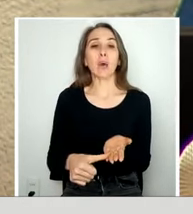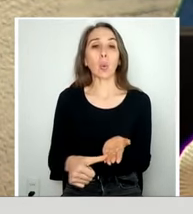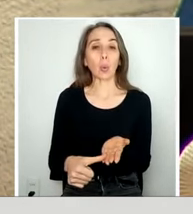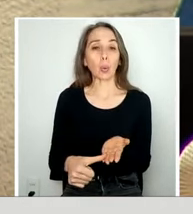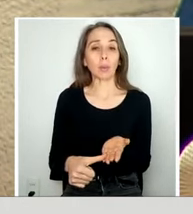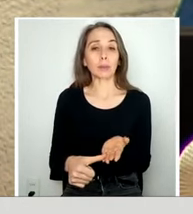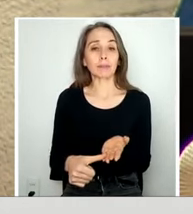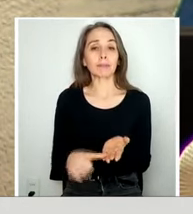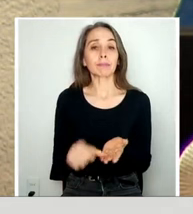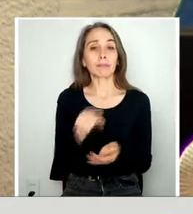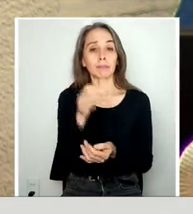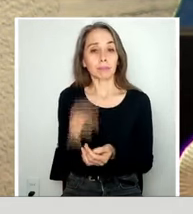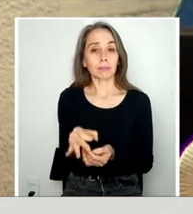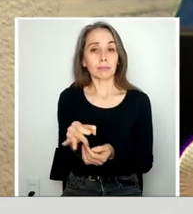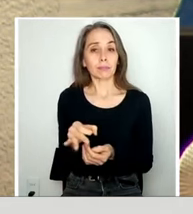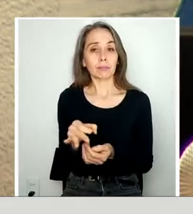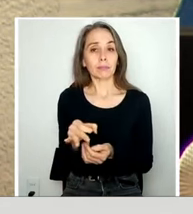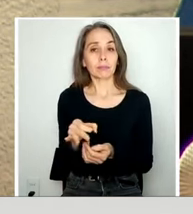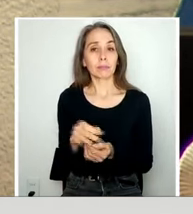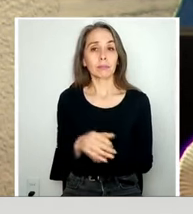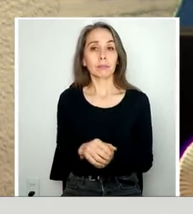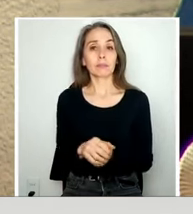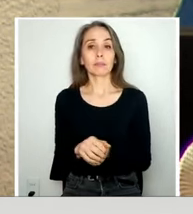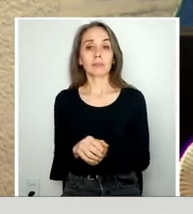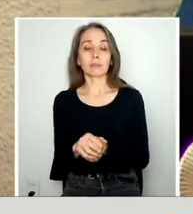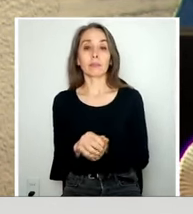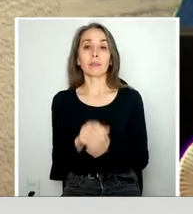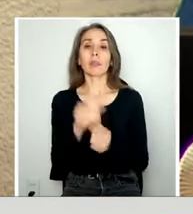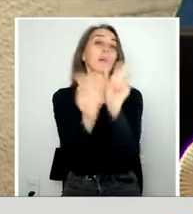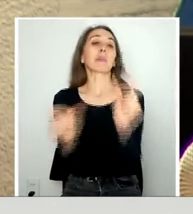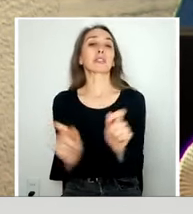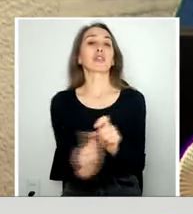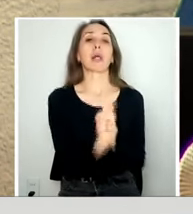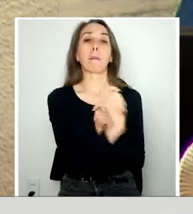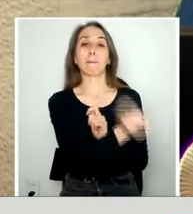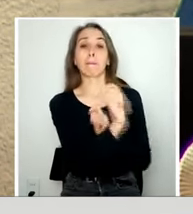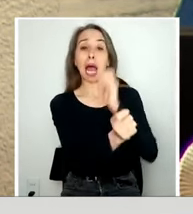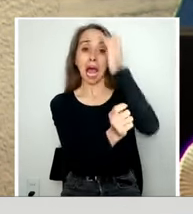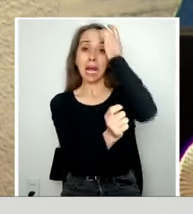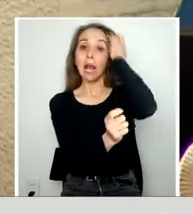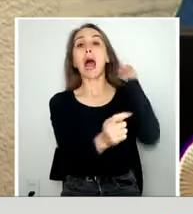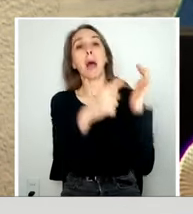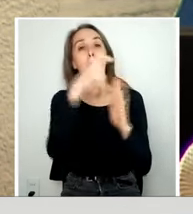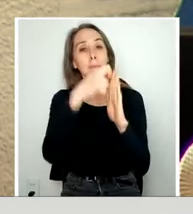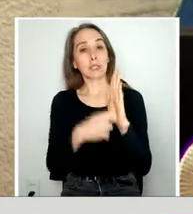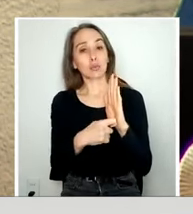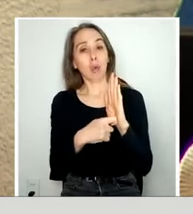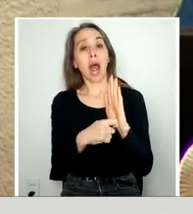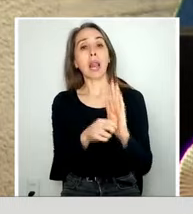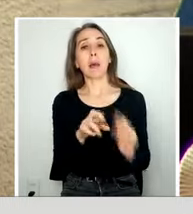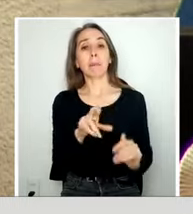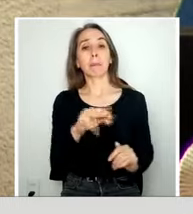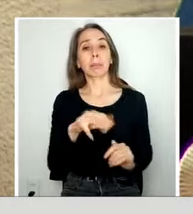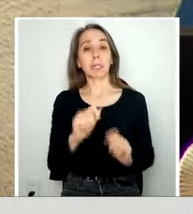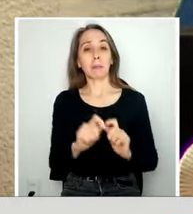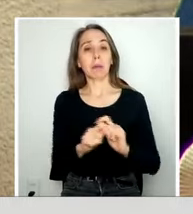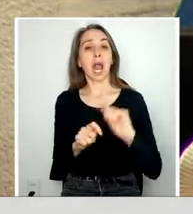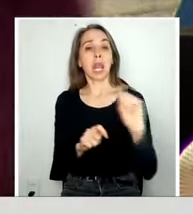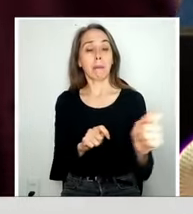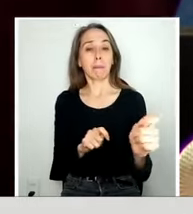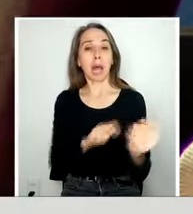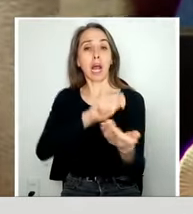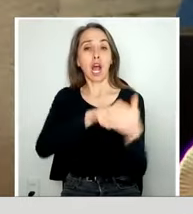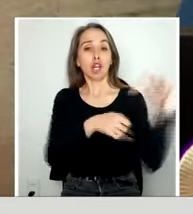es lo que son la gente paga una prima mensual y cuando se enferma